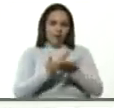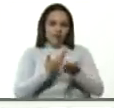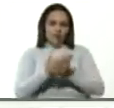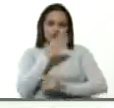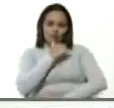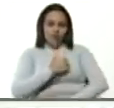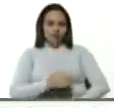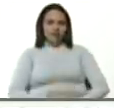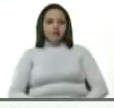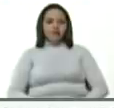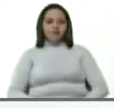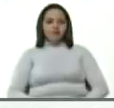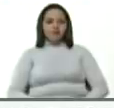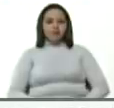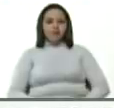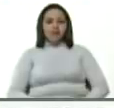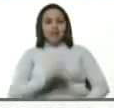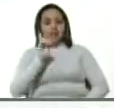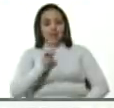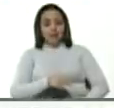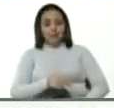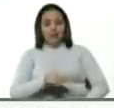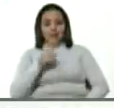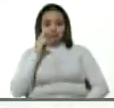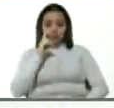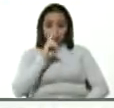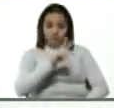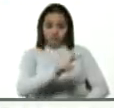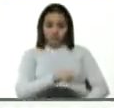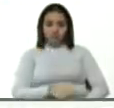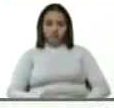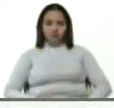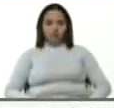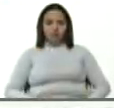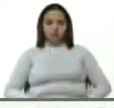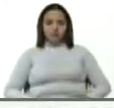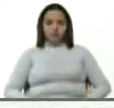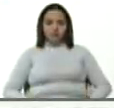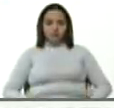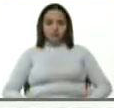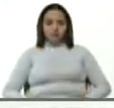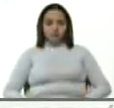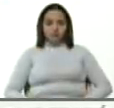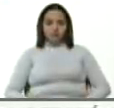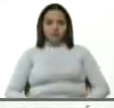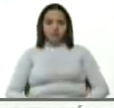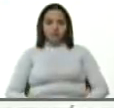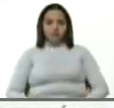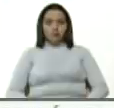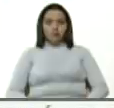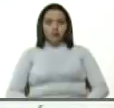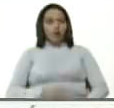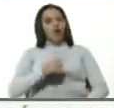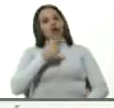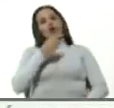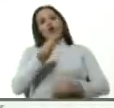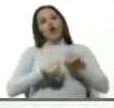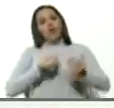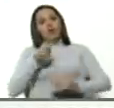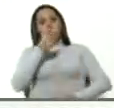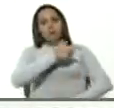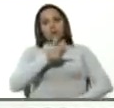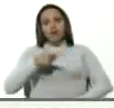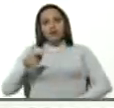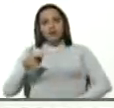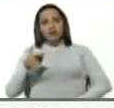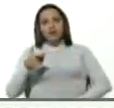Y también hemos observado, paralelo a esto, cómo ciudadanos inescrupulosos han